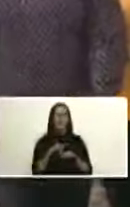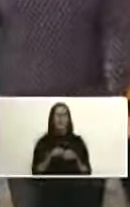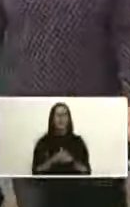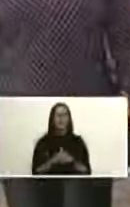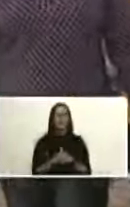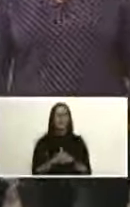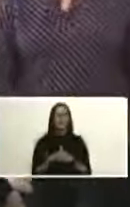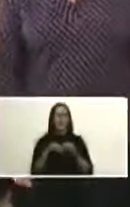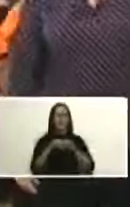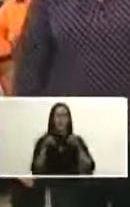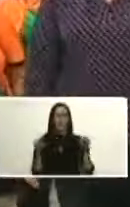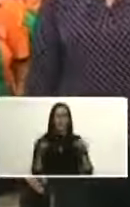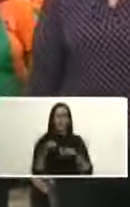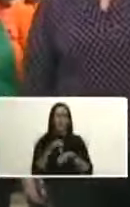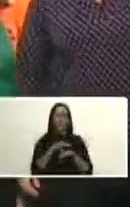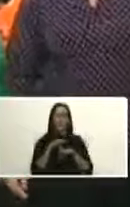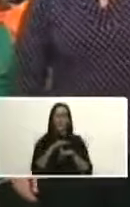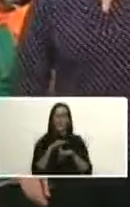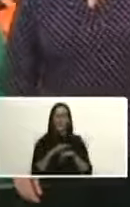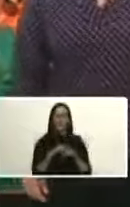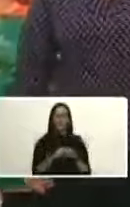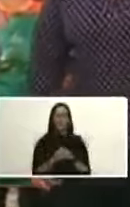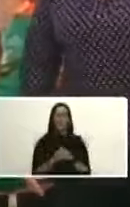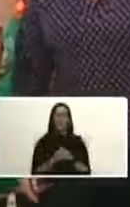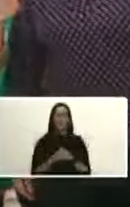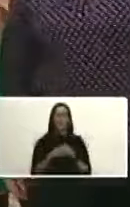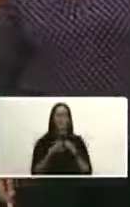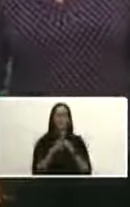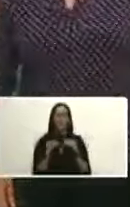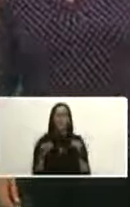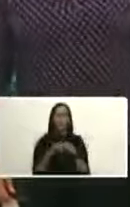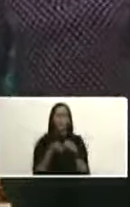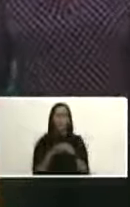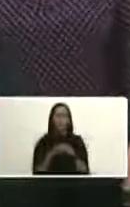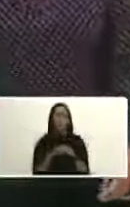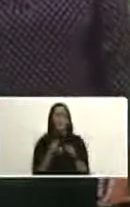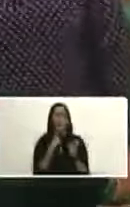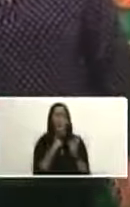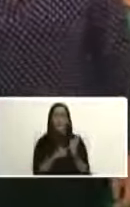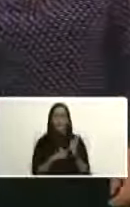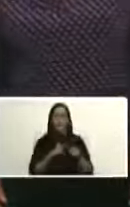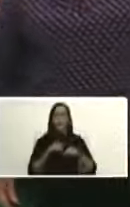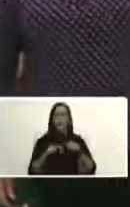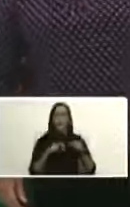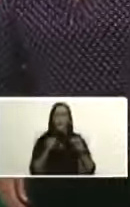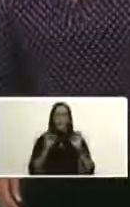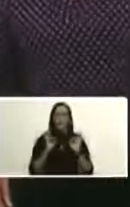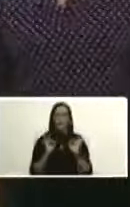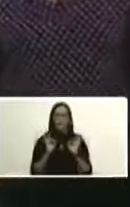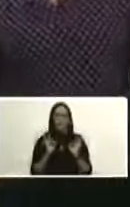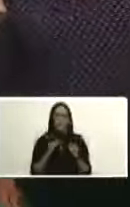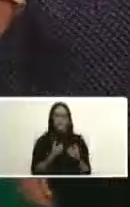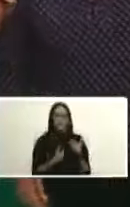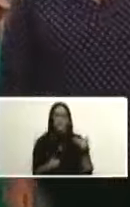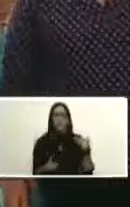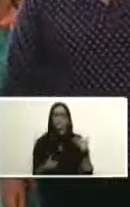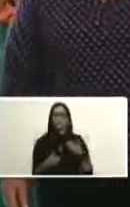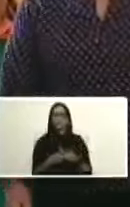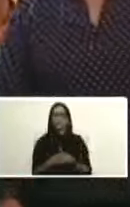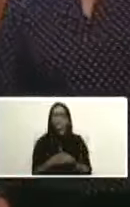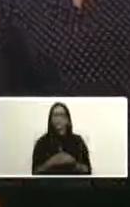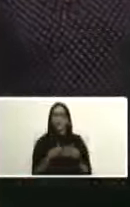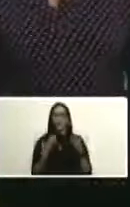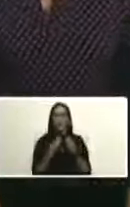Santaella, nuestro ministro Néstor Reverol, todo su gabinete que cumple órdenes precisas, presidente? Aquí junto